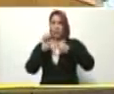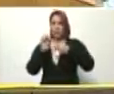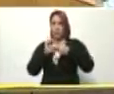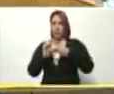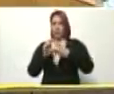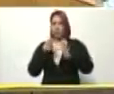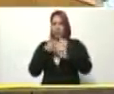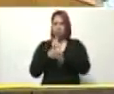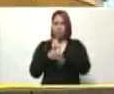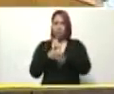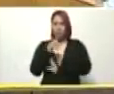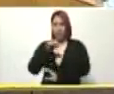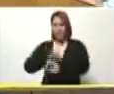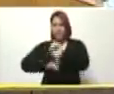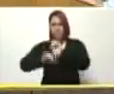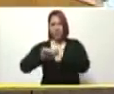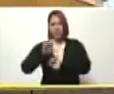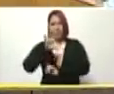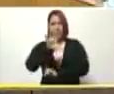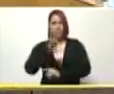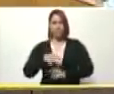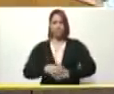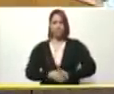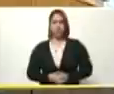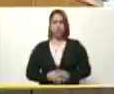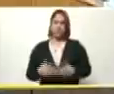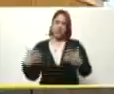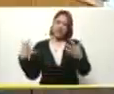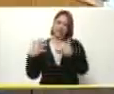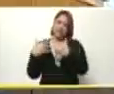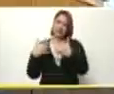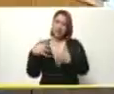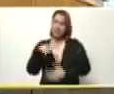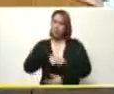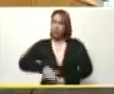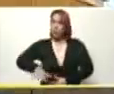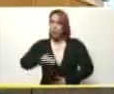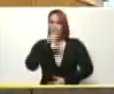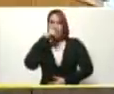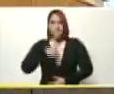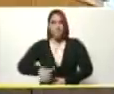de defensa de la nación, de guerra de todo el pueblo,